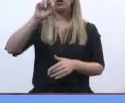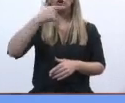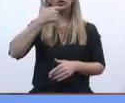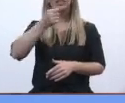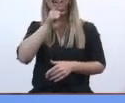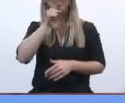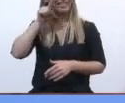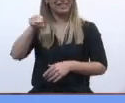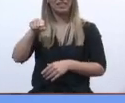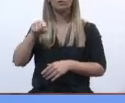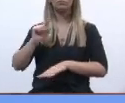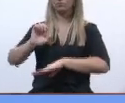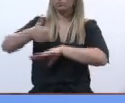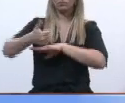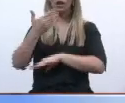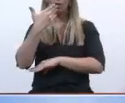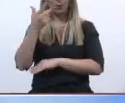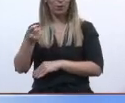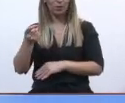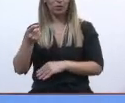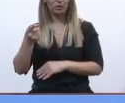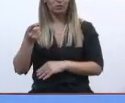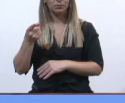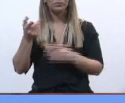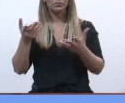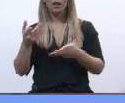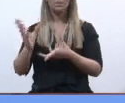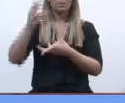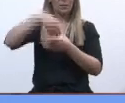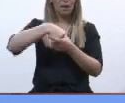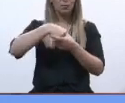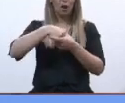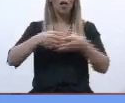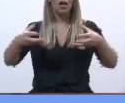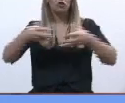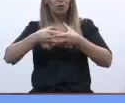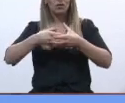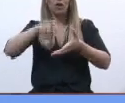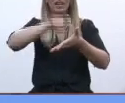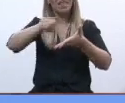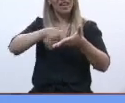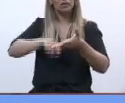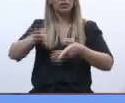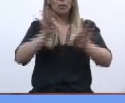solo que fue constituyente, sino que fue miembro de la Comisión Redactora. Dice